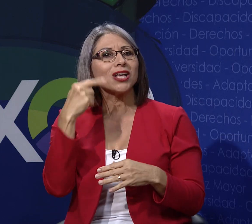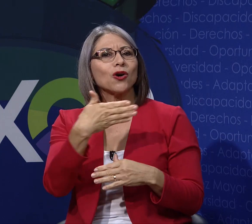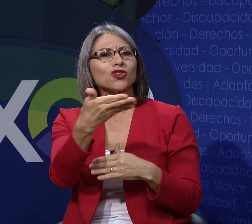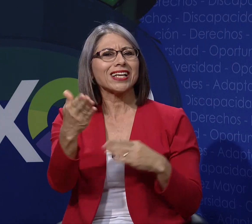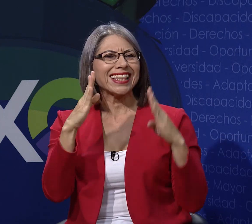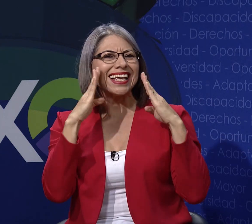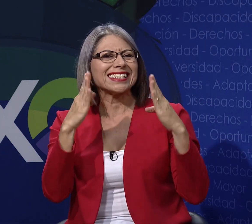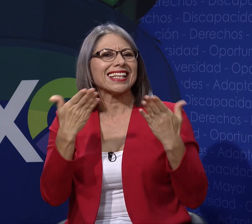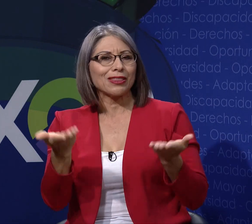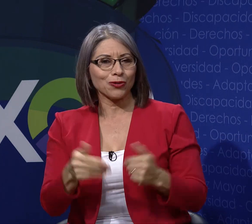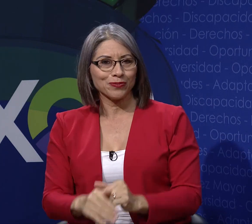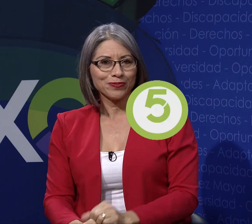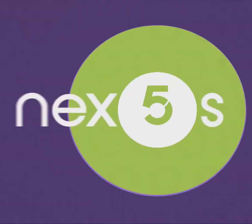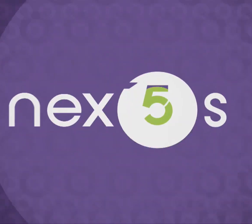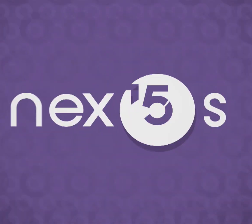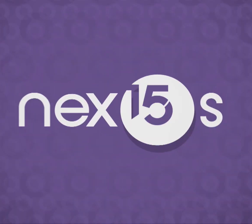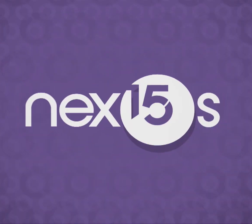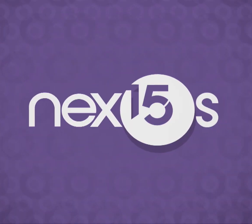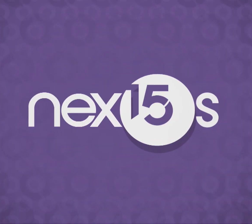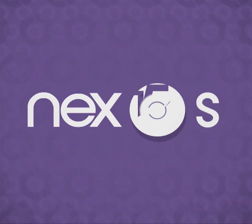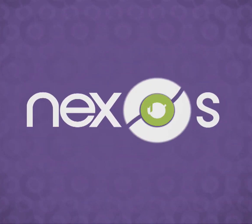Vamos a conocer de qué se trató.